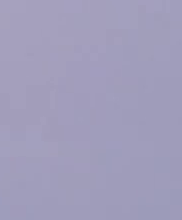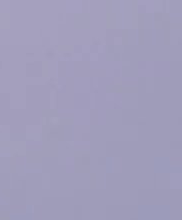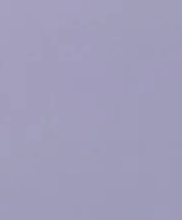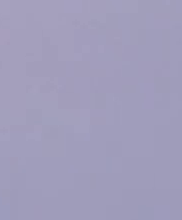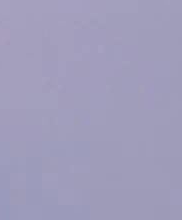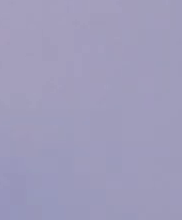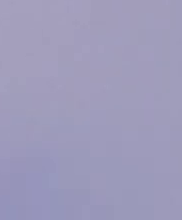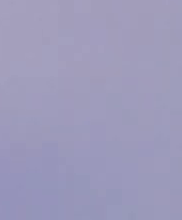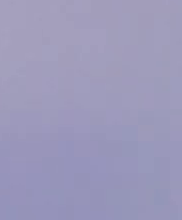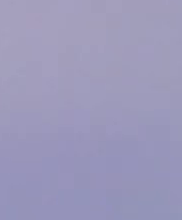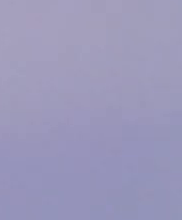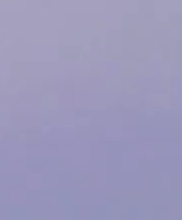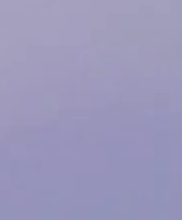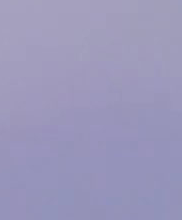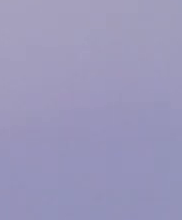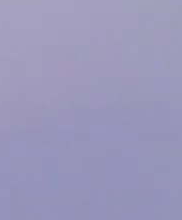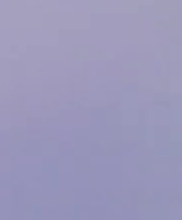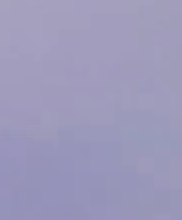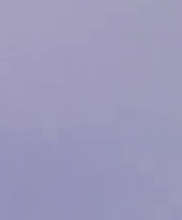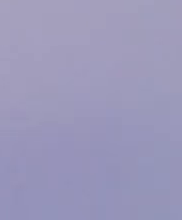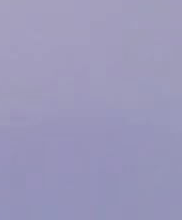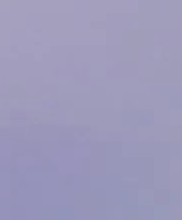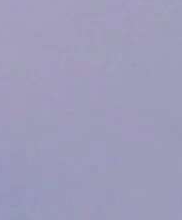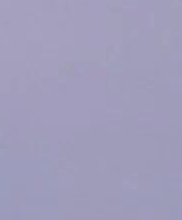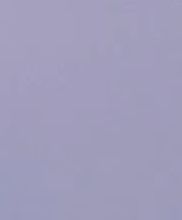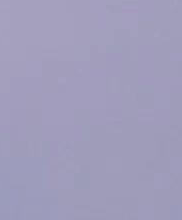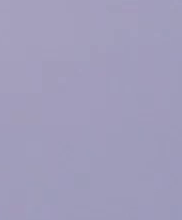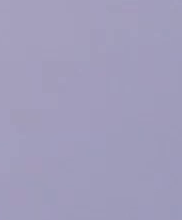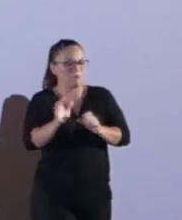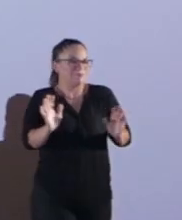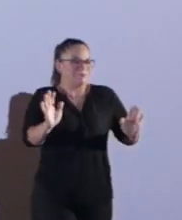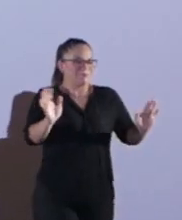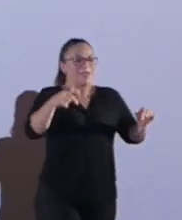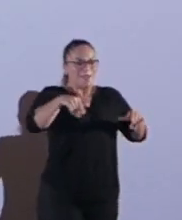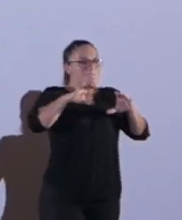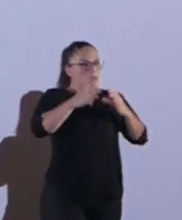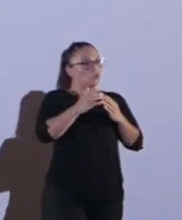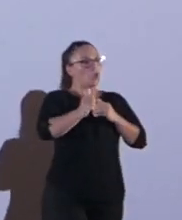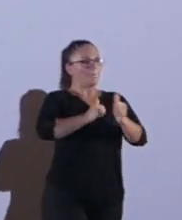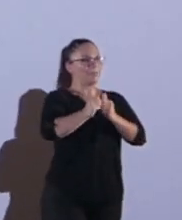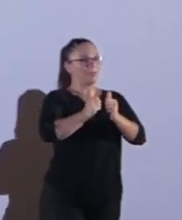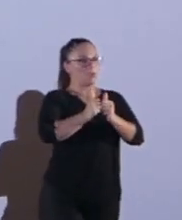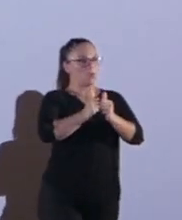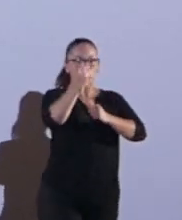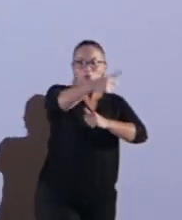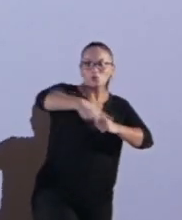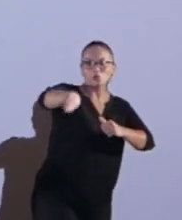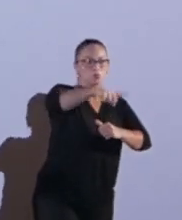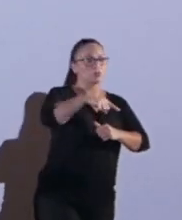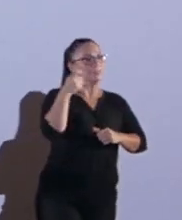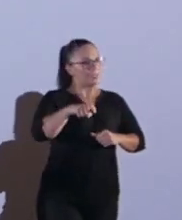uno a salir adelante es algo que hay que desechar es un mundo competitivo y nosotros tenemos que estar siempre